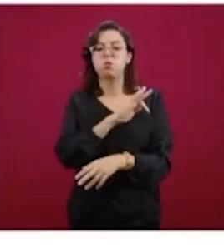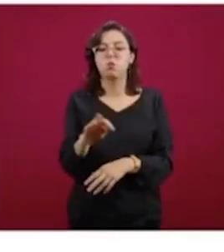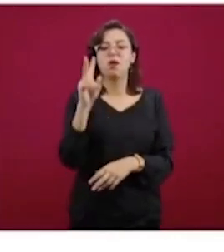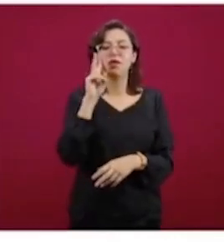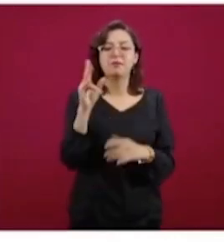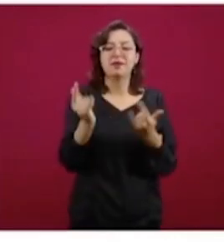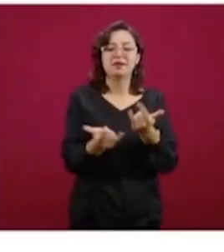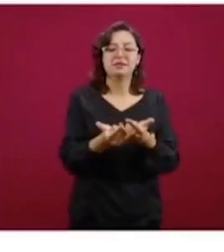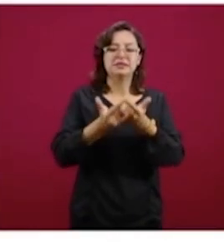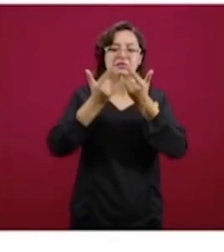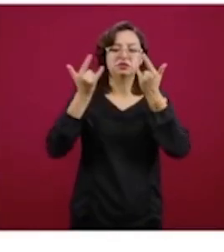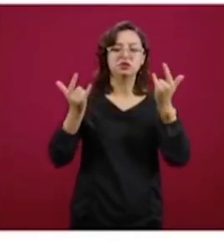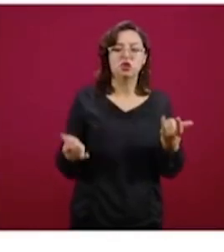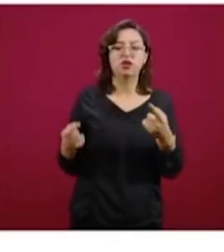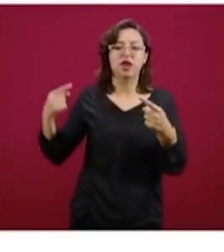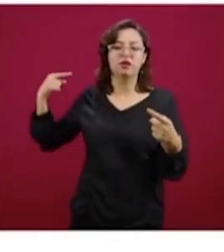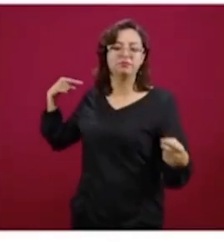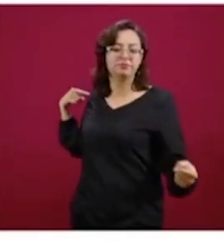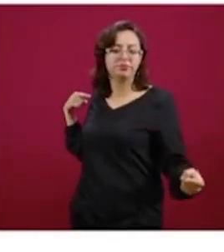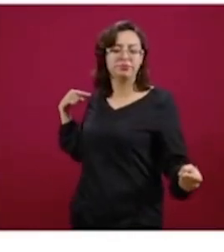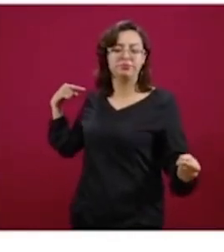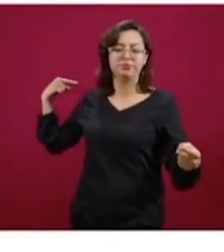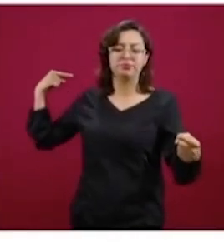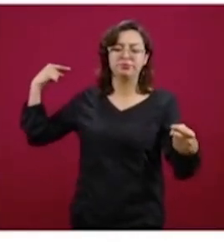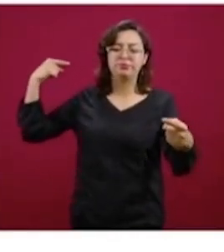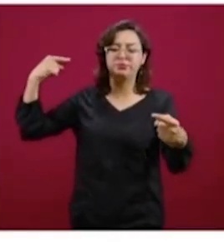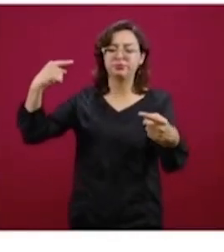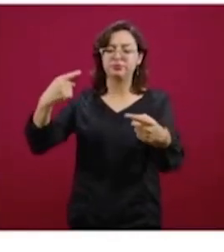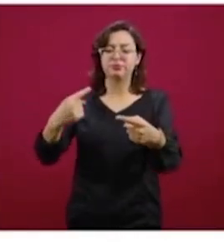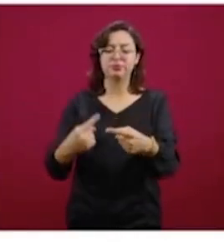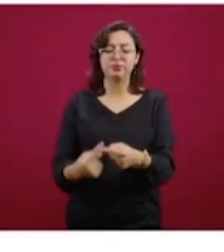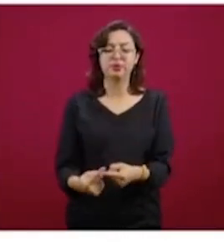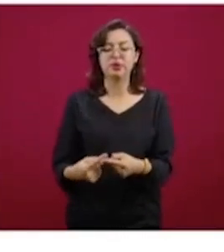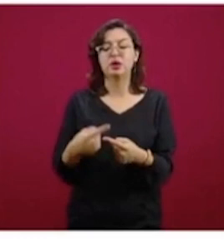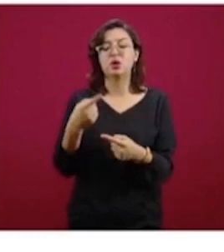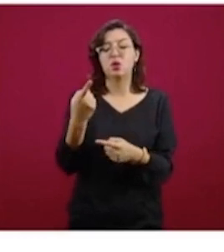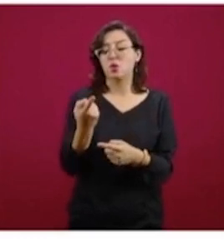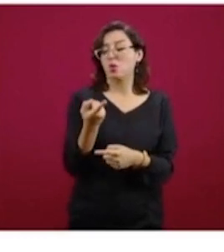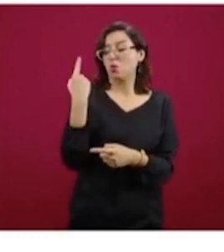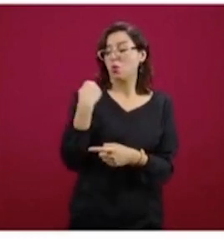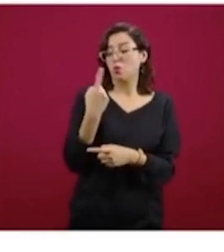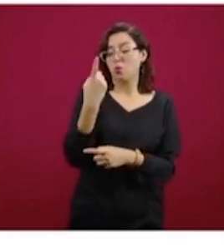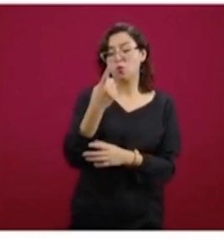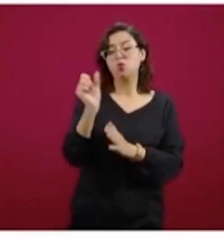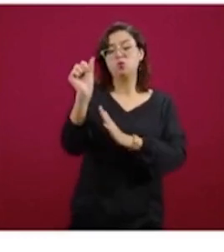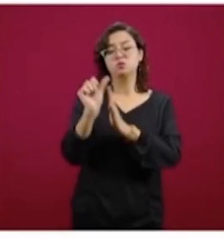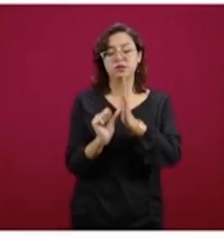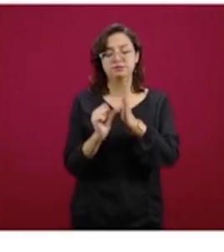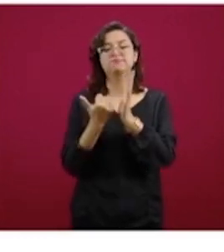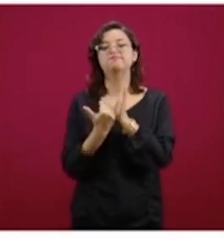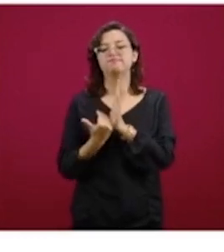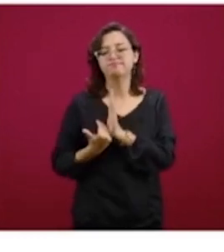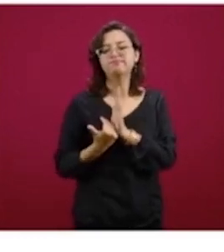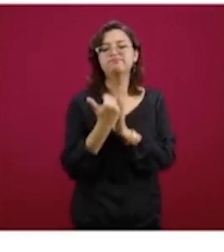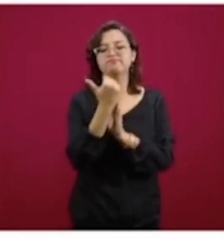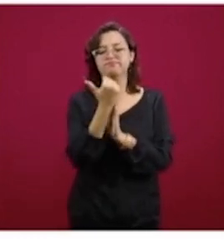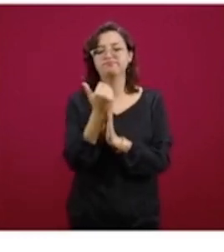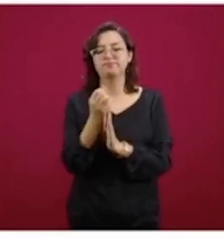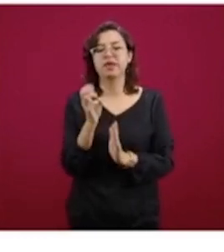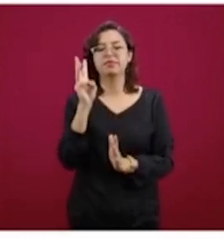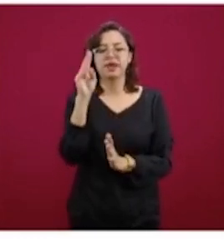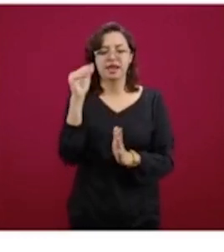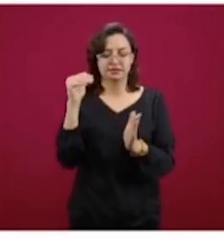El mes pasado tuvimos un ligero incremento que llega a 3,000. No